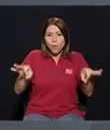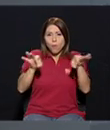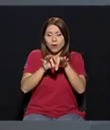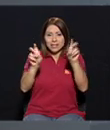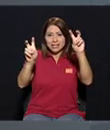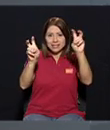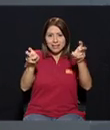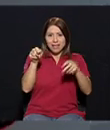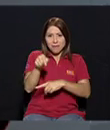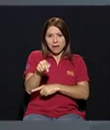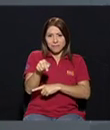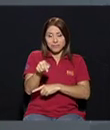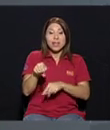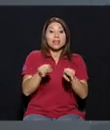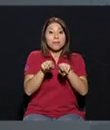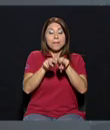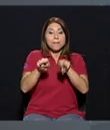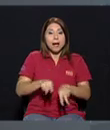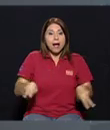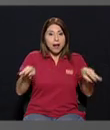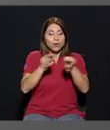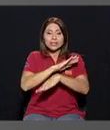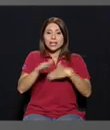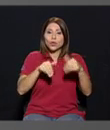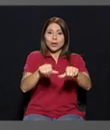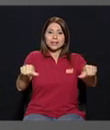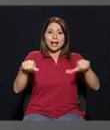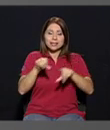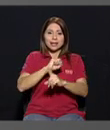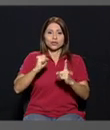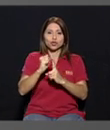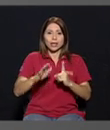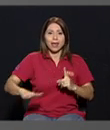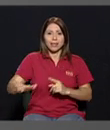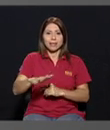los valores que conlleva en todos los espacios de la sociedad.